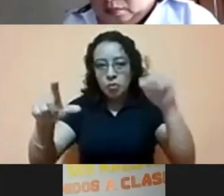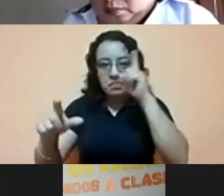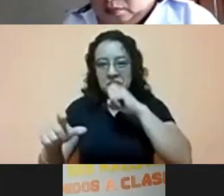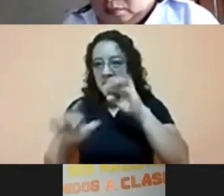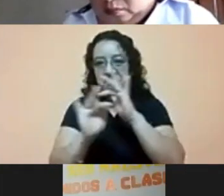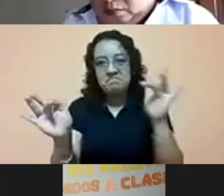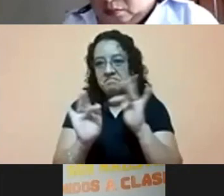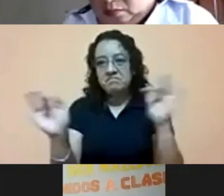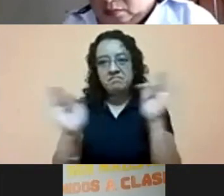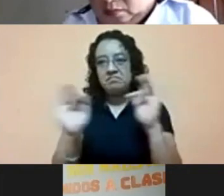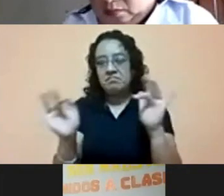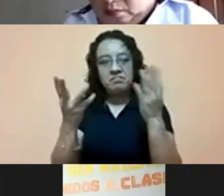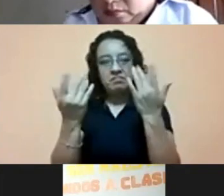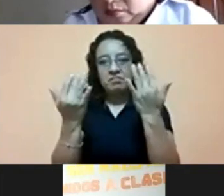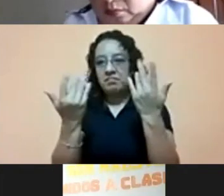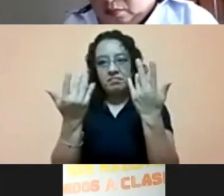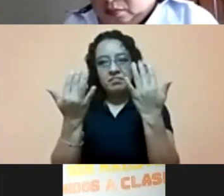No aparece.